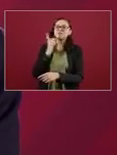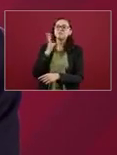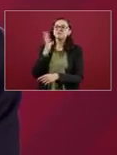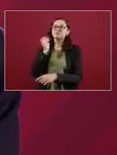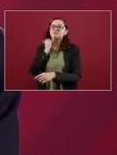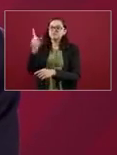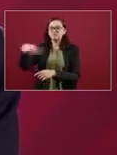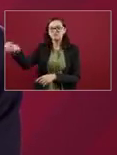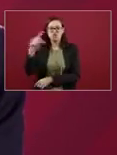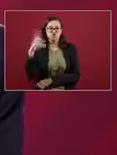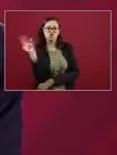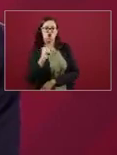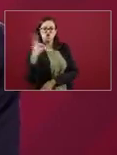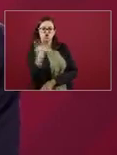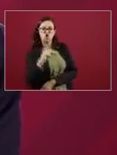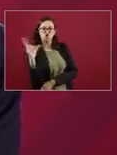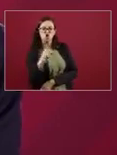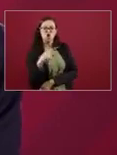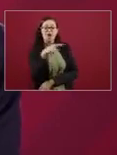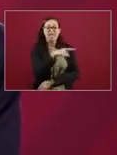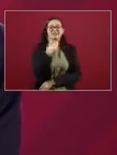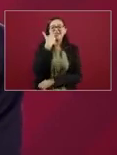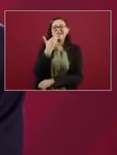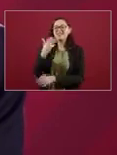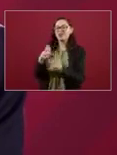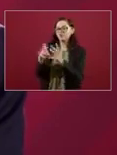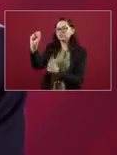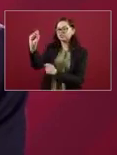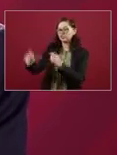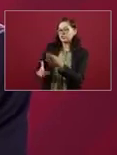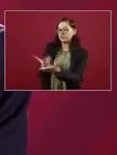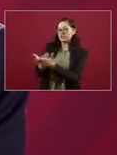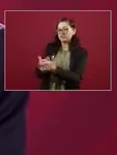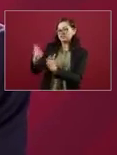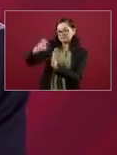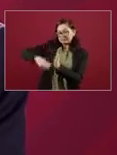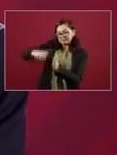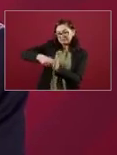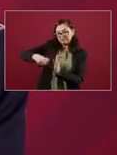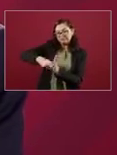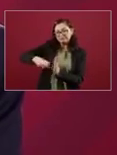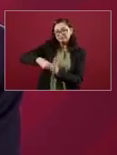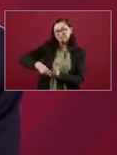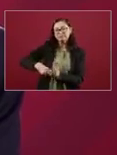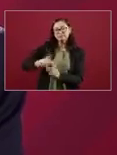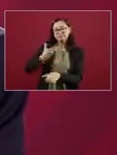Quiso en una ocasión hacer una modificación a la Constitución y estaba